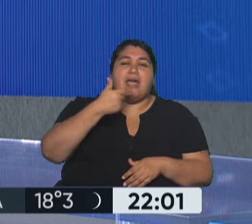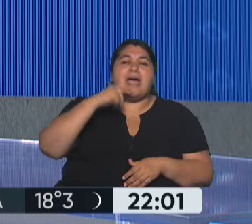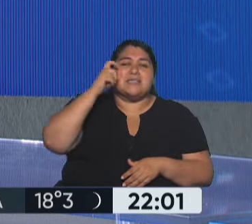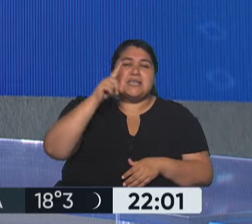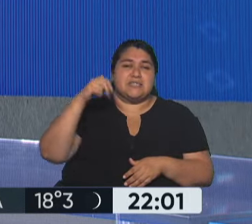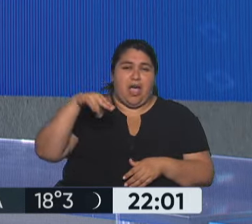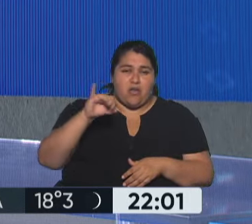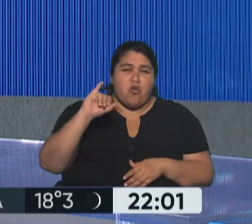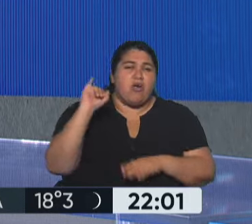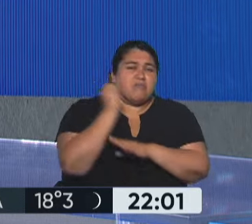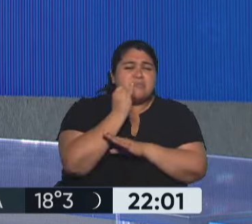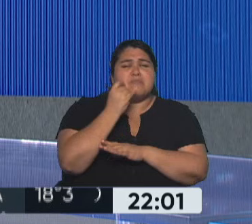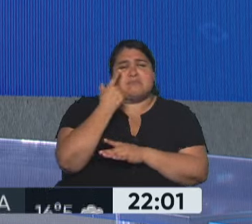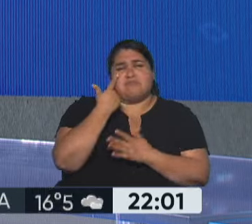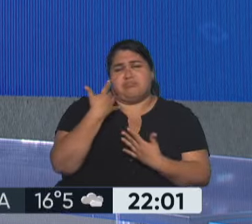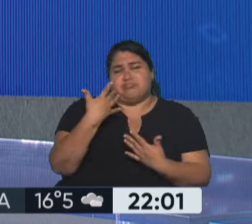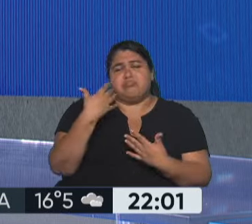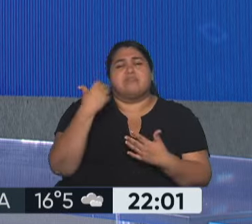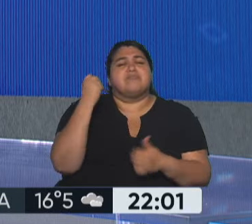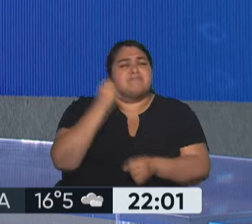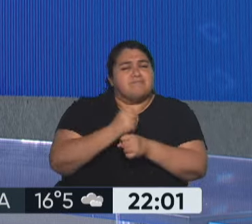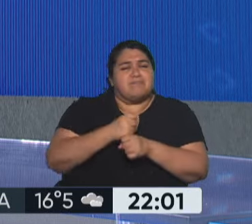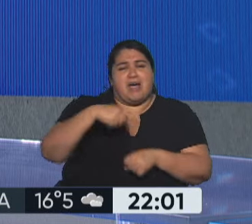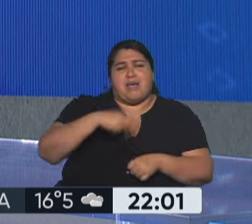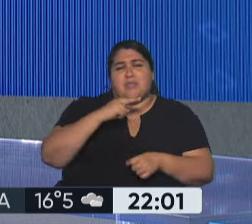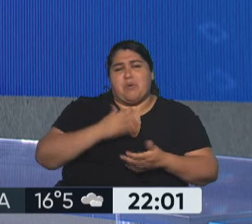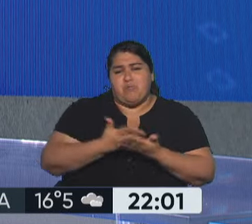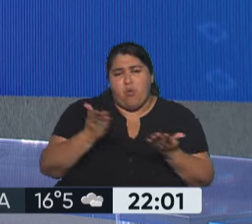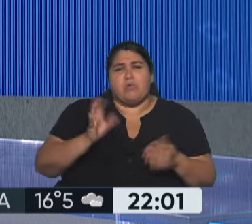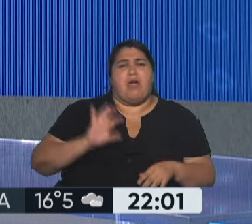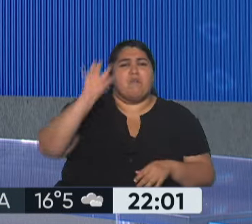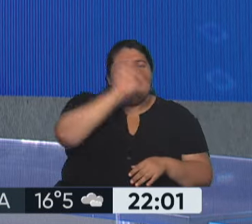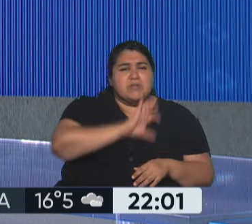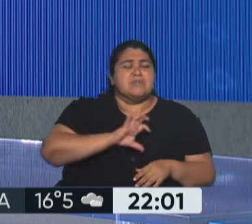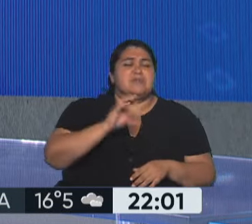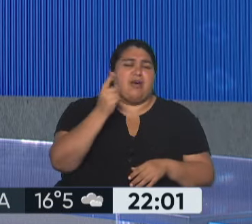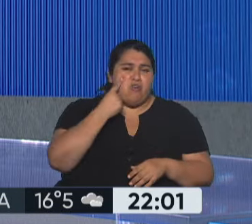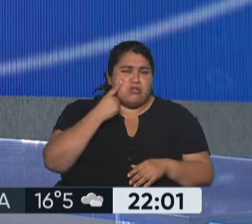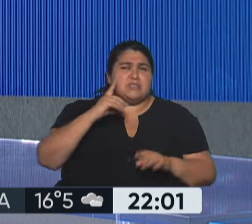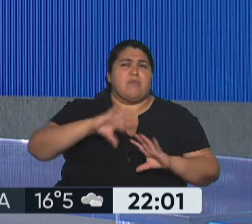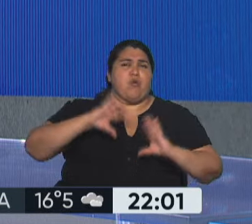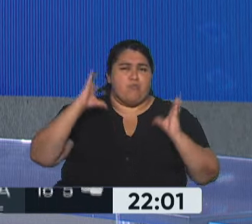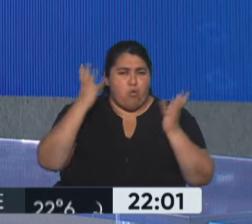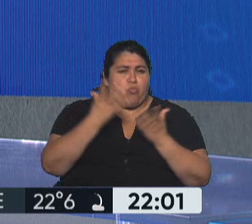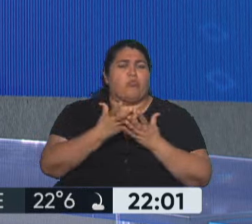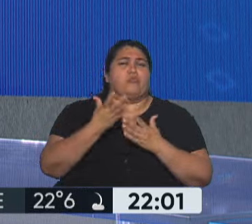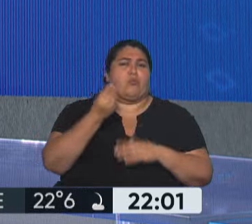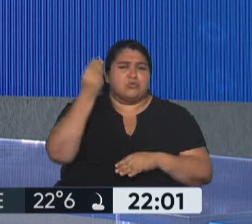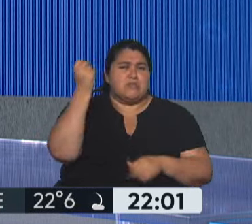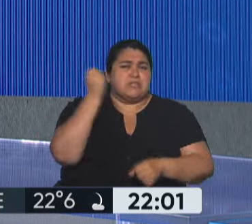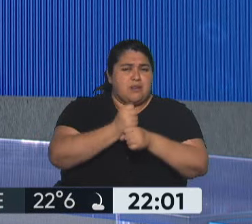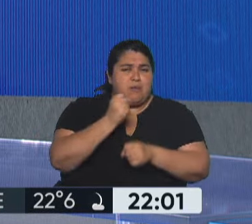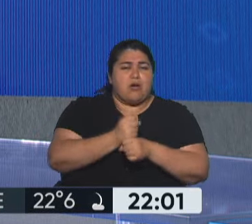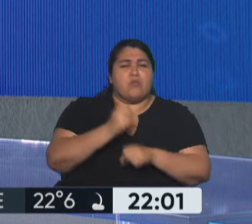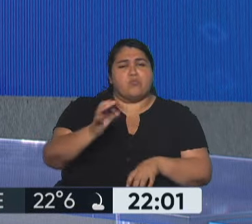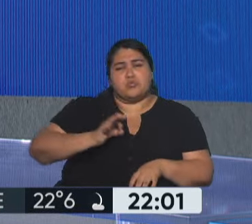amplísima experiencia con la cobertura de hechos tanto en el país como por el mundo. Durante muchos años ha